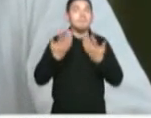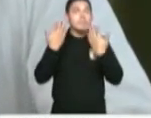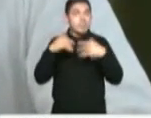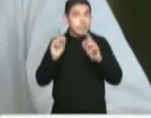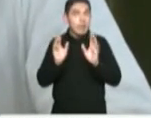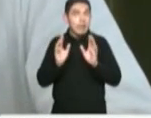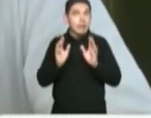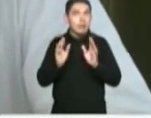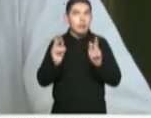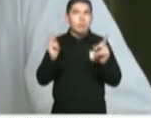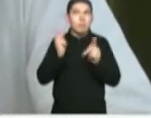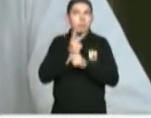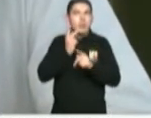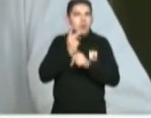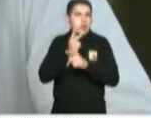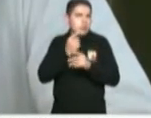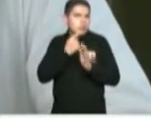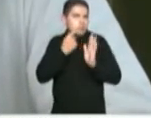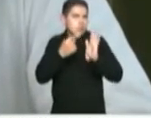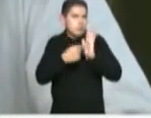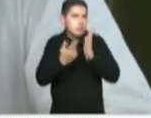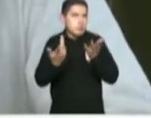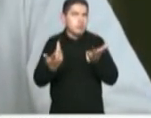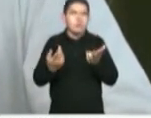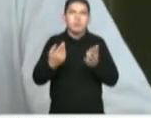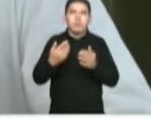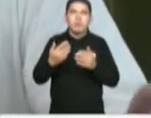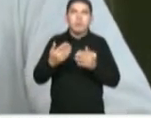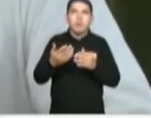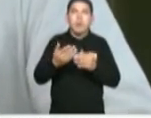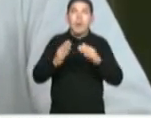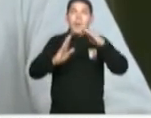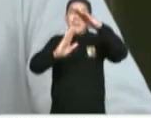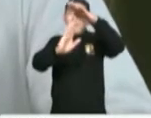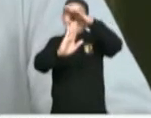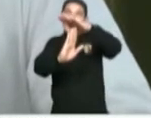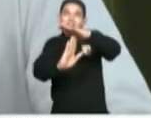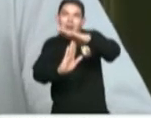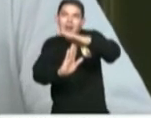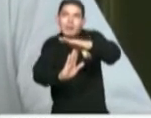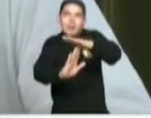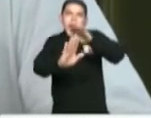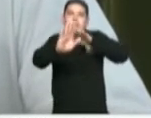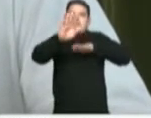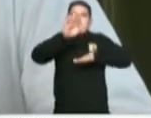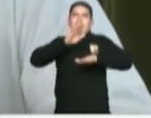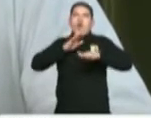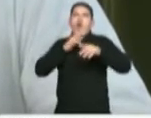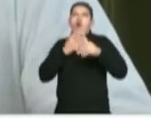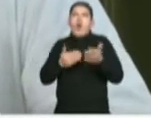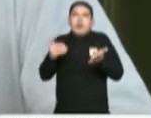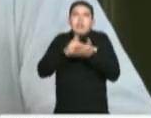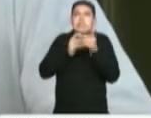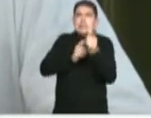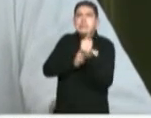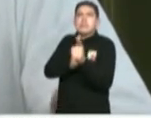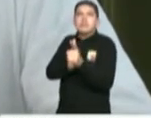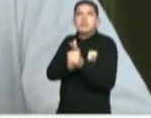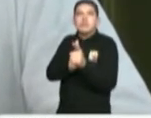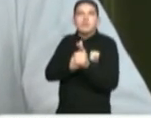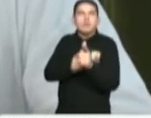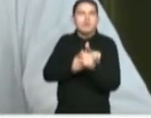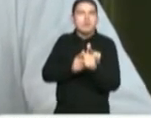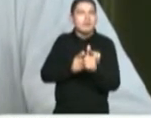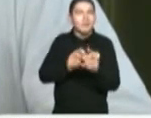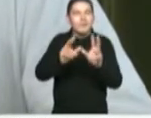mucho peligro de que retroceda la paz de que las farc tomen las armas nuevamente y en lugar de eso se anuncia esa extraordinaria